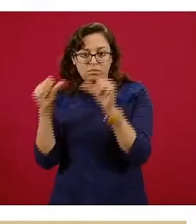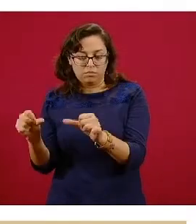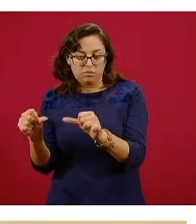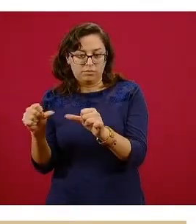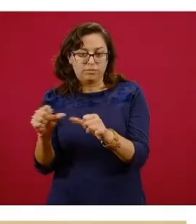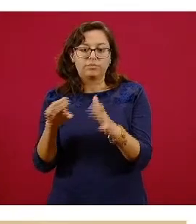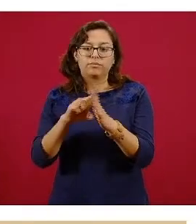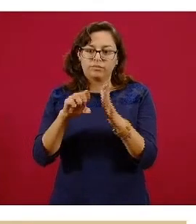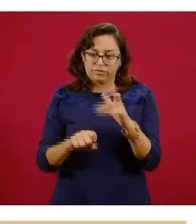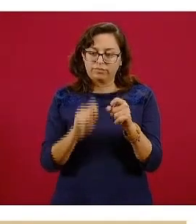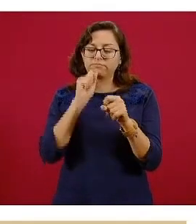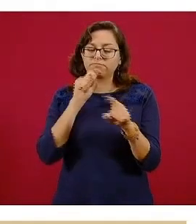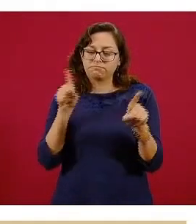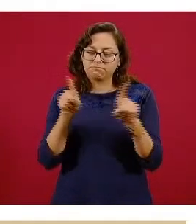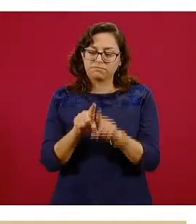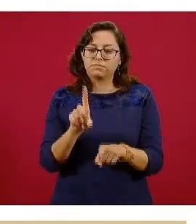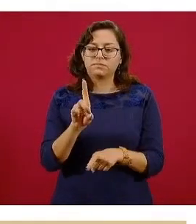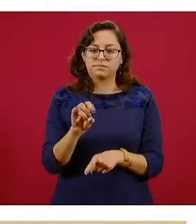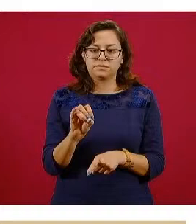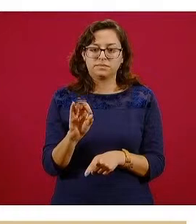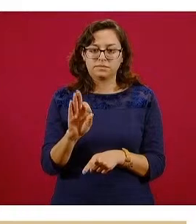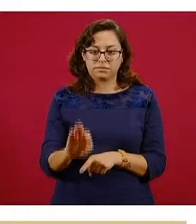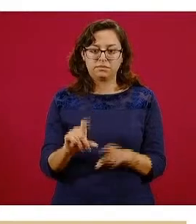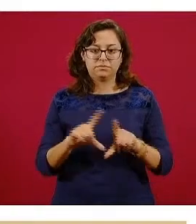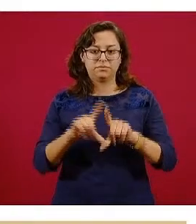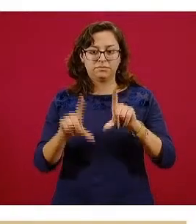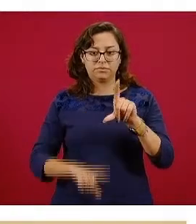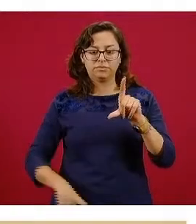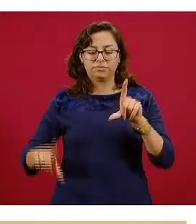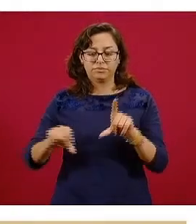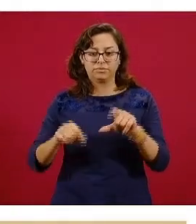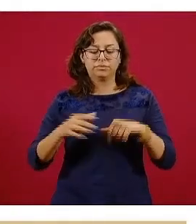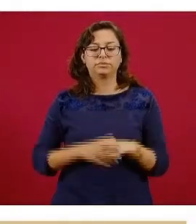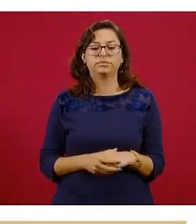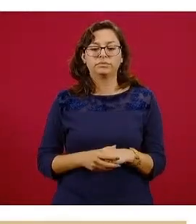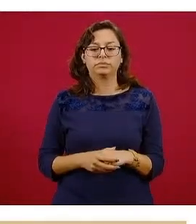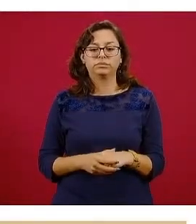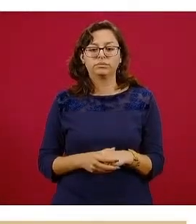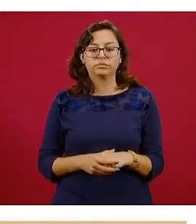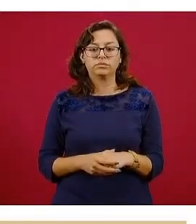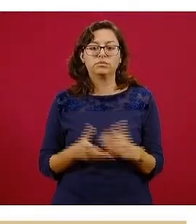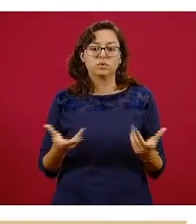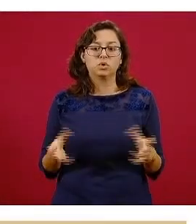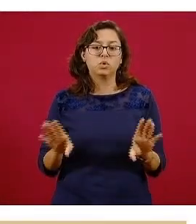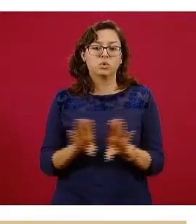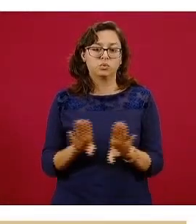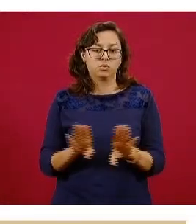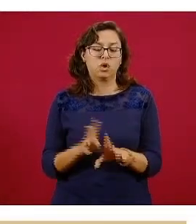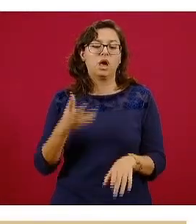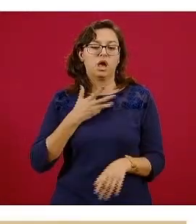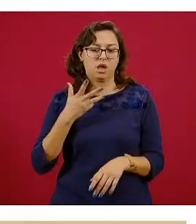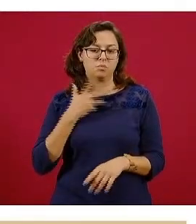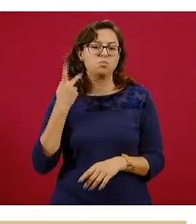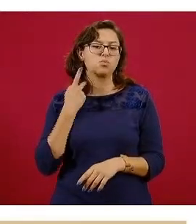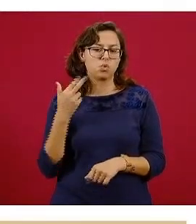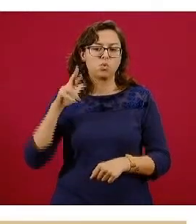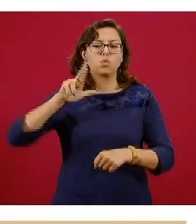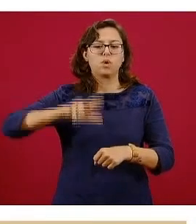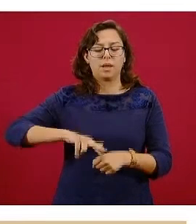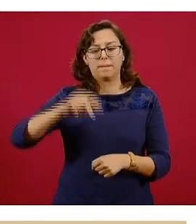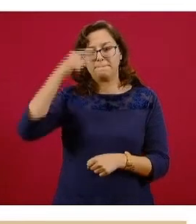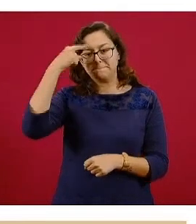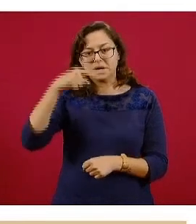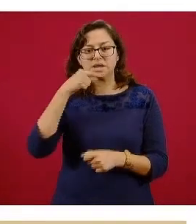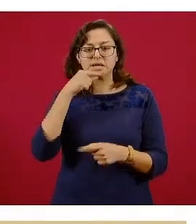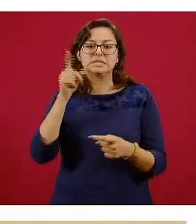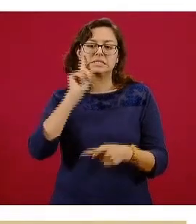por supuesto, el DIF nacional, a través de la Procuraduría Federal de Protección a Niñas, Niños y Adolescentes,